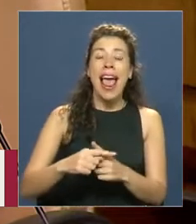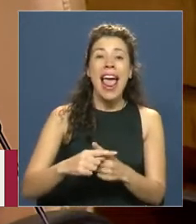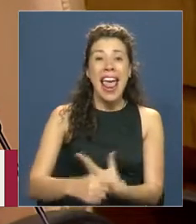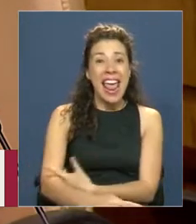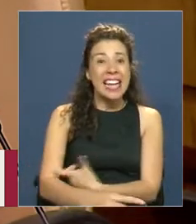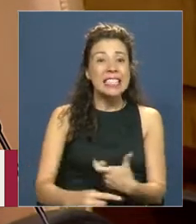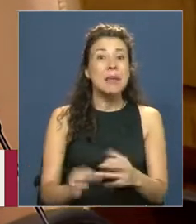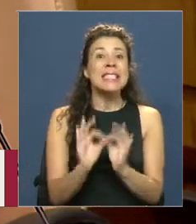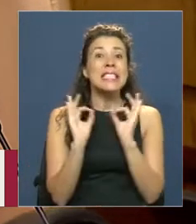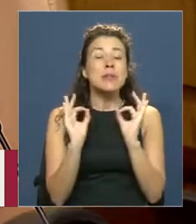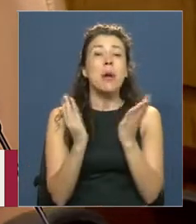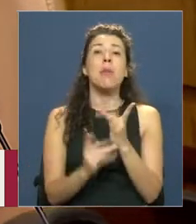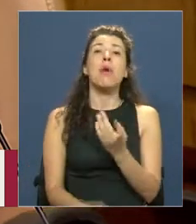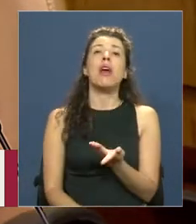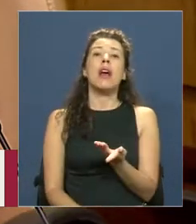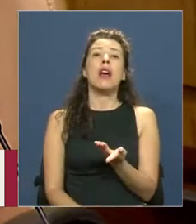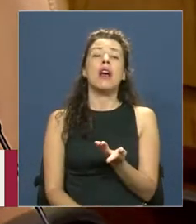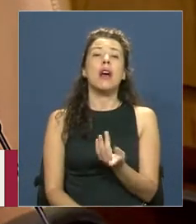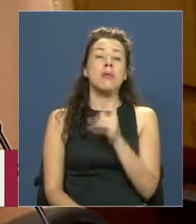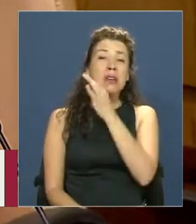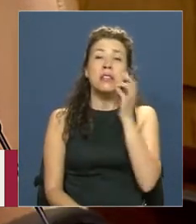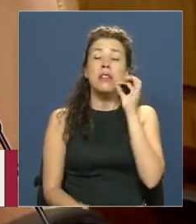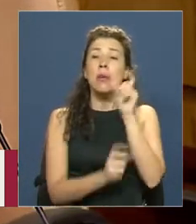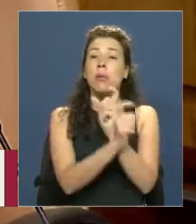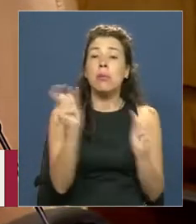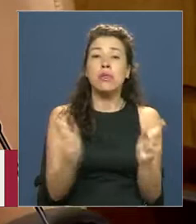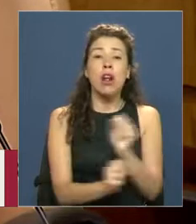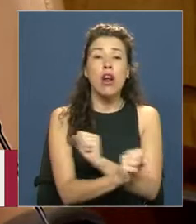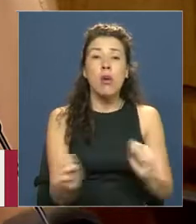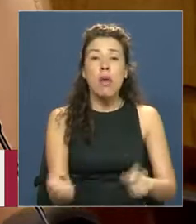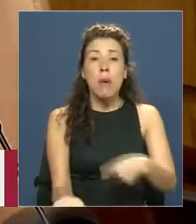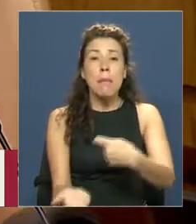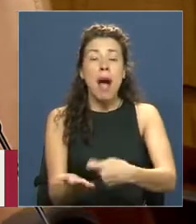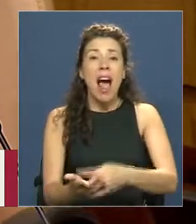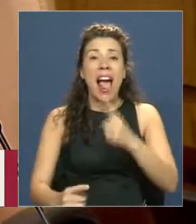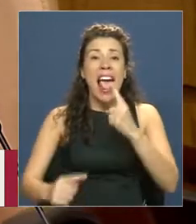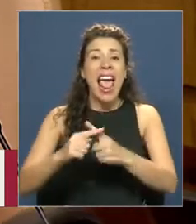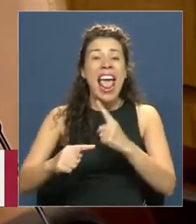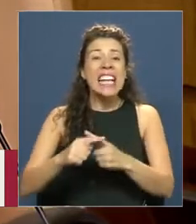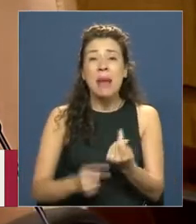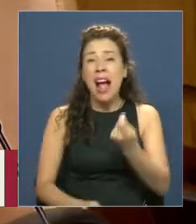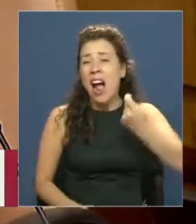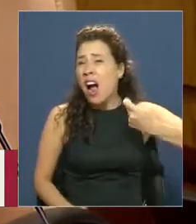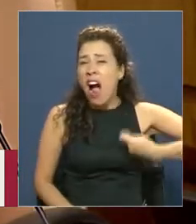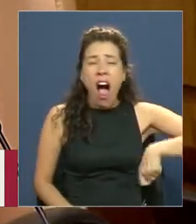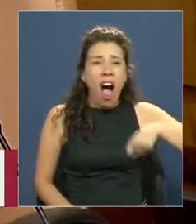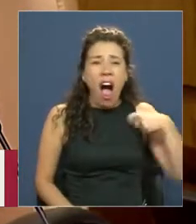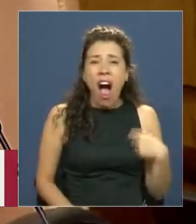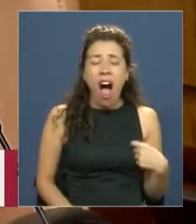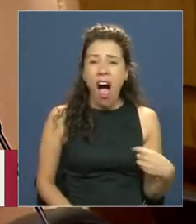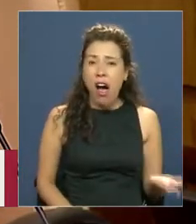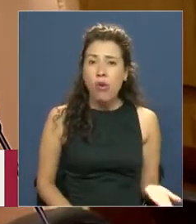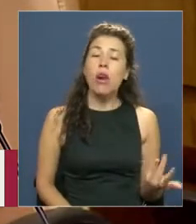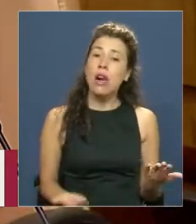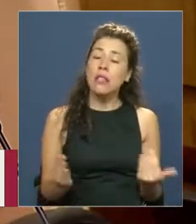pues muchas veces el silencio se perpetúa por la imposibilidad de obtener exámenes de detección por el alto costo que esto significa.